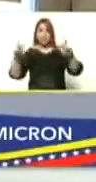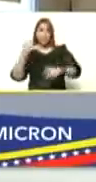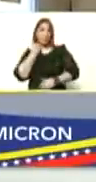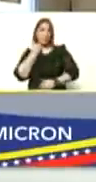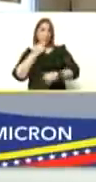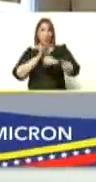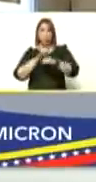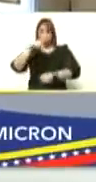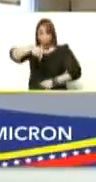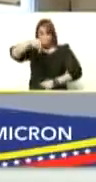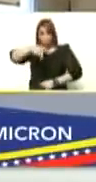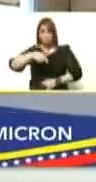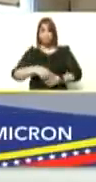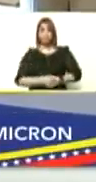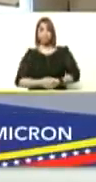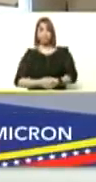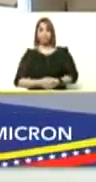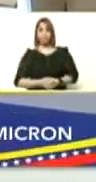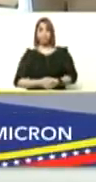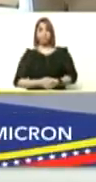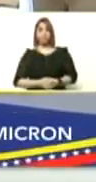Y hoy,